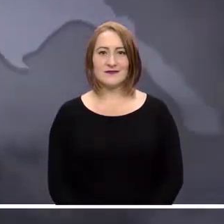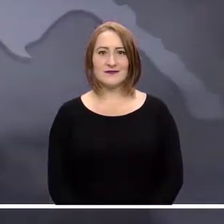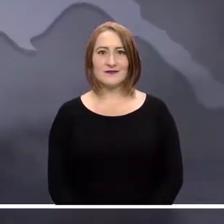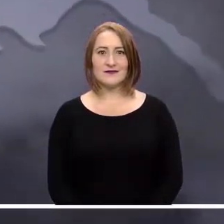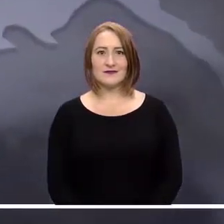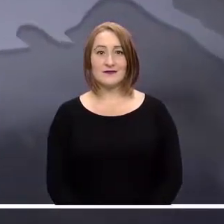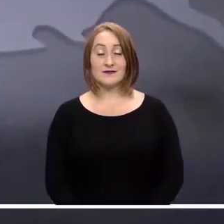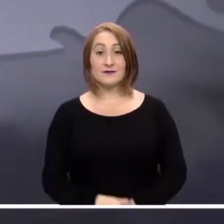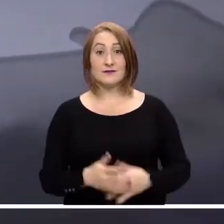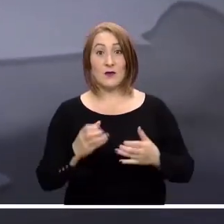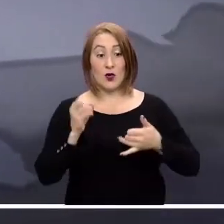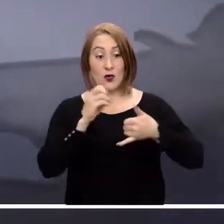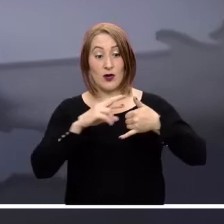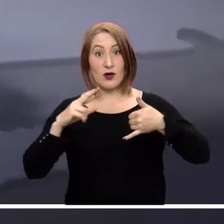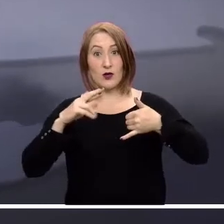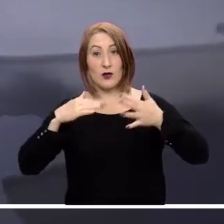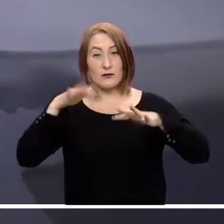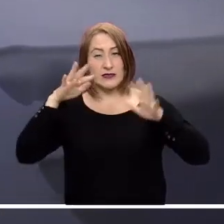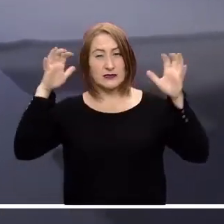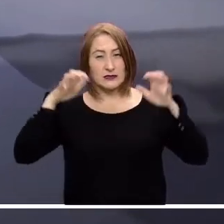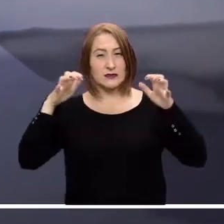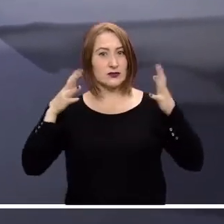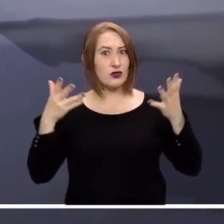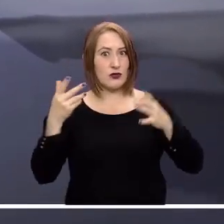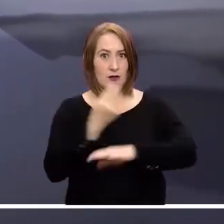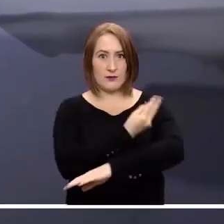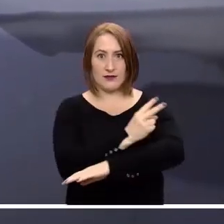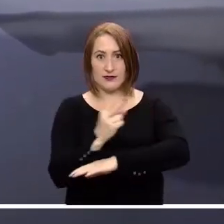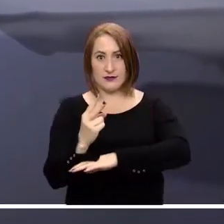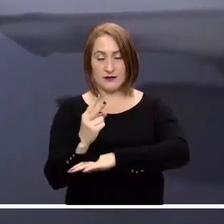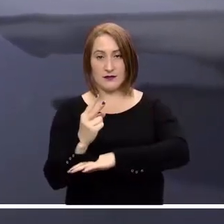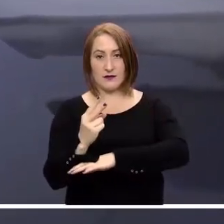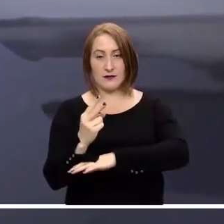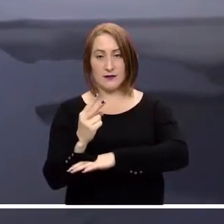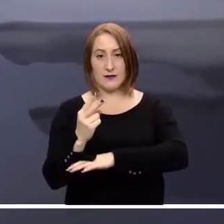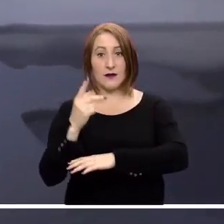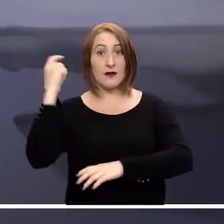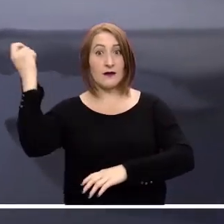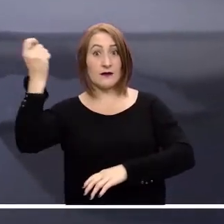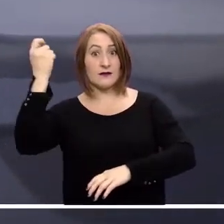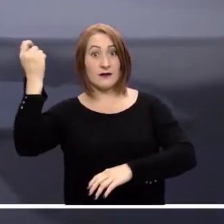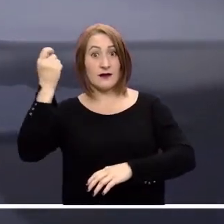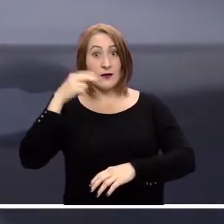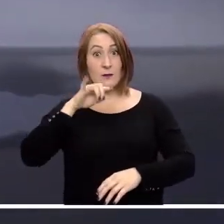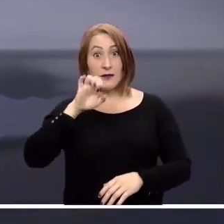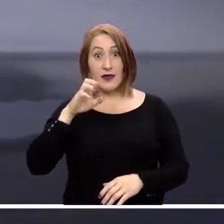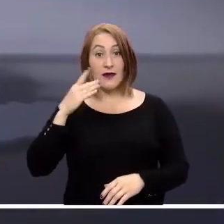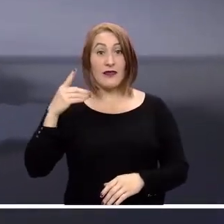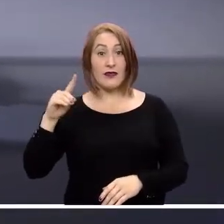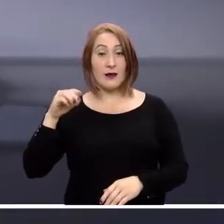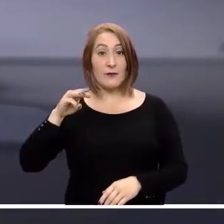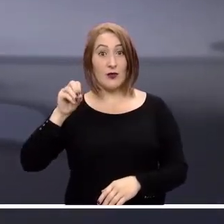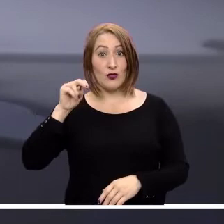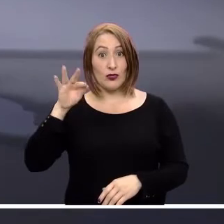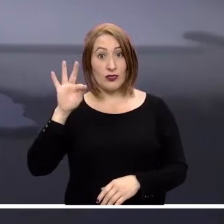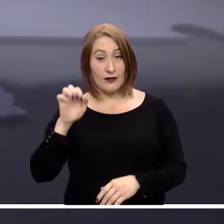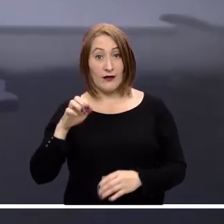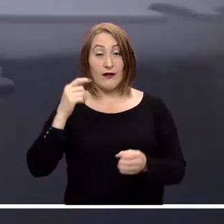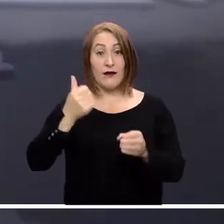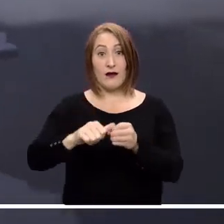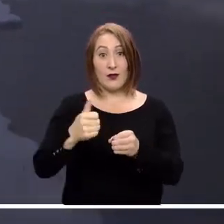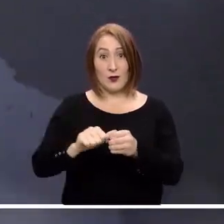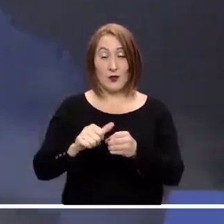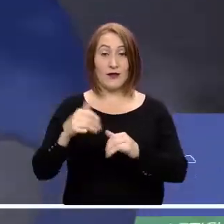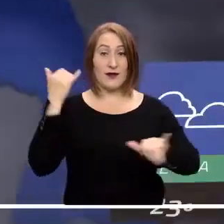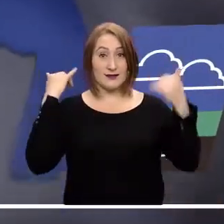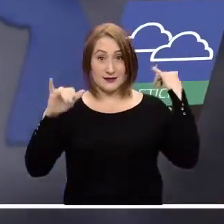Las precipitaciones más importantes de la Orinoquía podrían presentarse en Vichada. Por su parte, el Piedemonte Llanero, Arauca y Casanare prometen lluvias